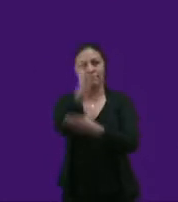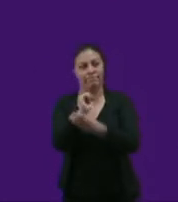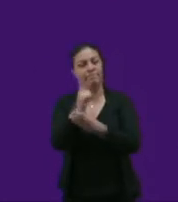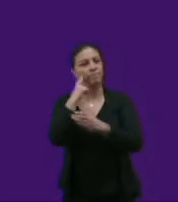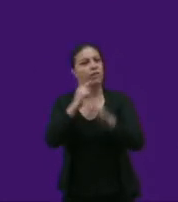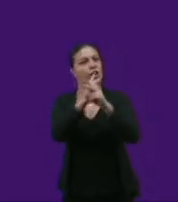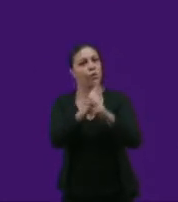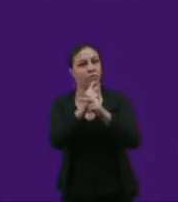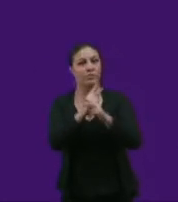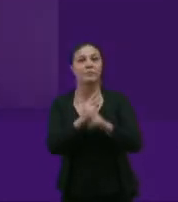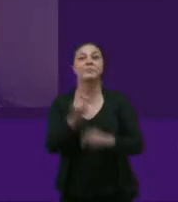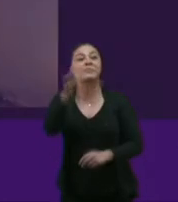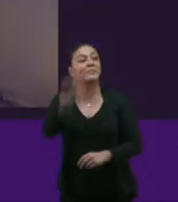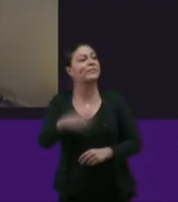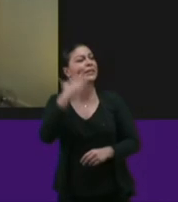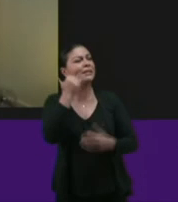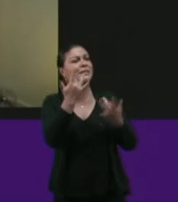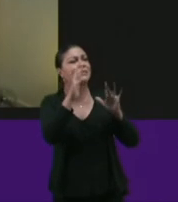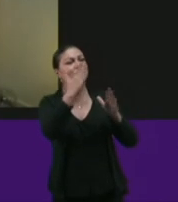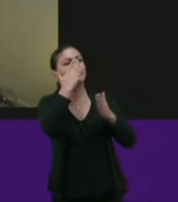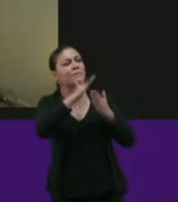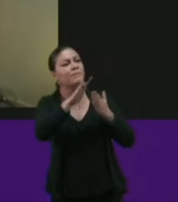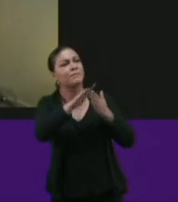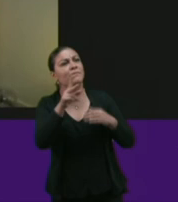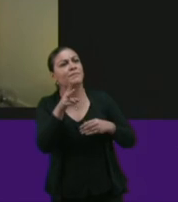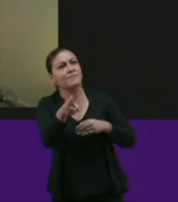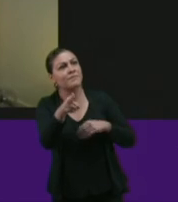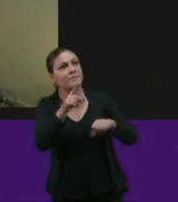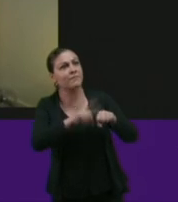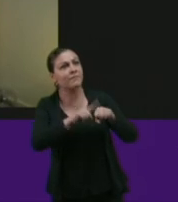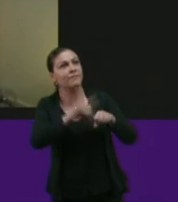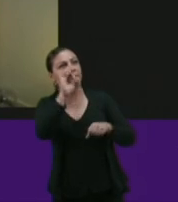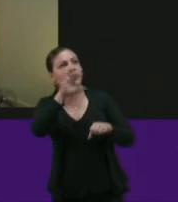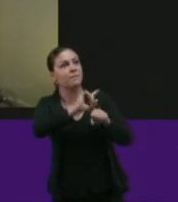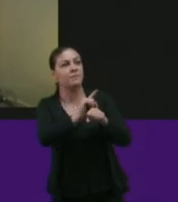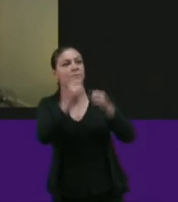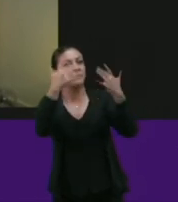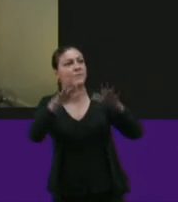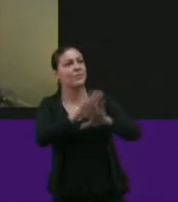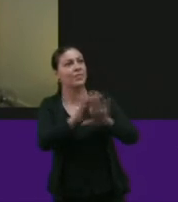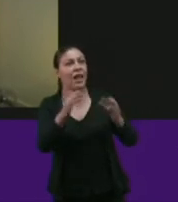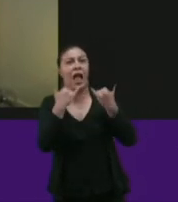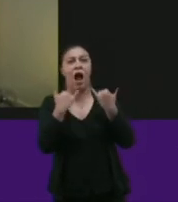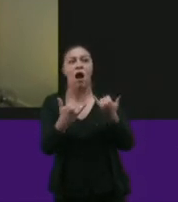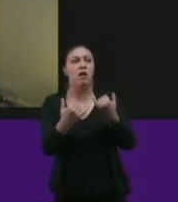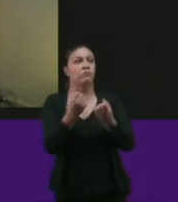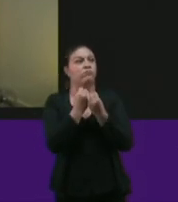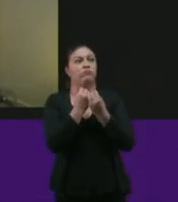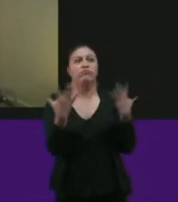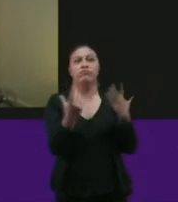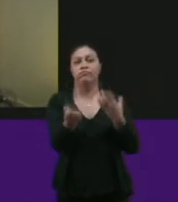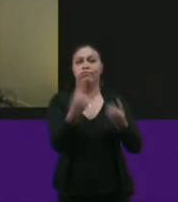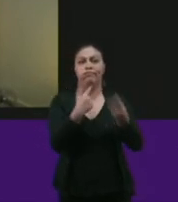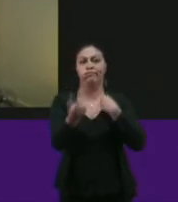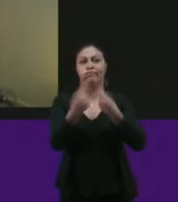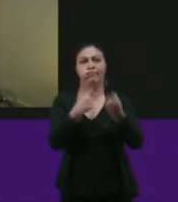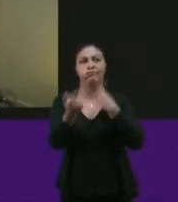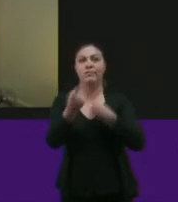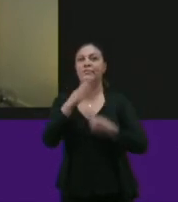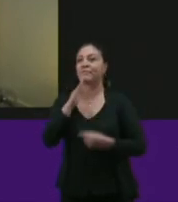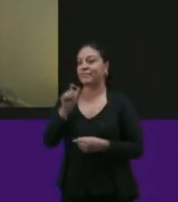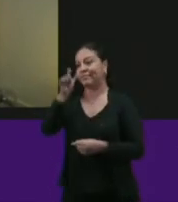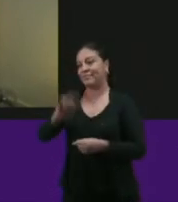Yo los voy a tener que interrumpir. Se nos fueron los 15 minuticos. Se me vienen 1000 preguntas para Javier. Esto